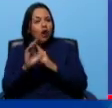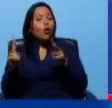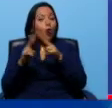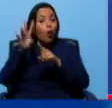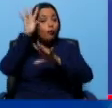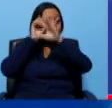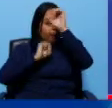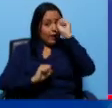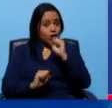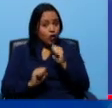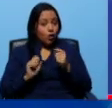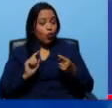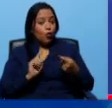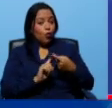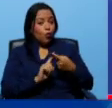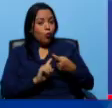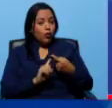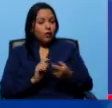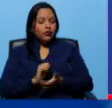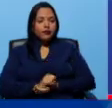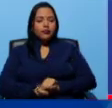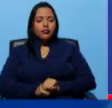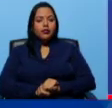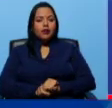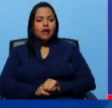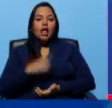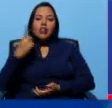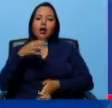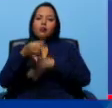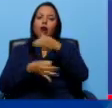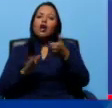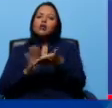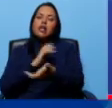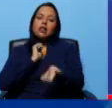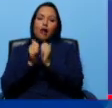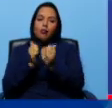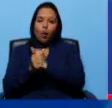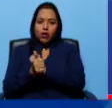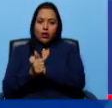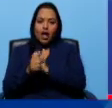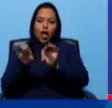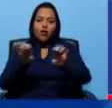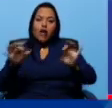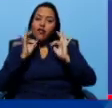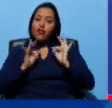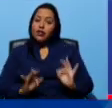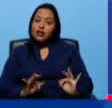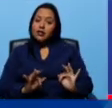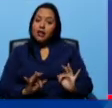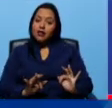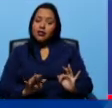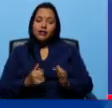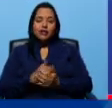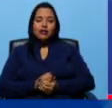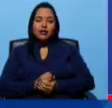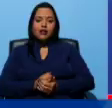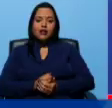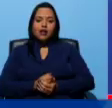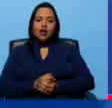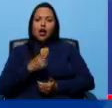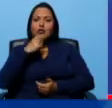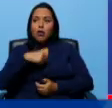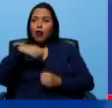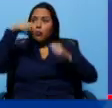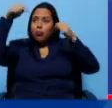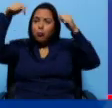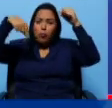conocimiento, ¿verdad? Hablemos del deporte, de la educación física. Ya por lo menos no le va a caer la gotera,